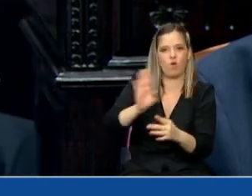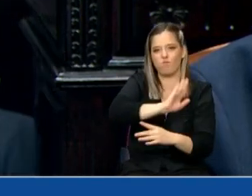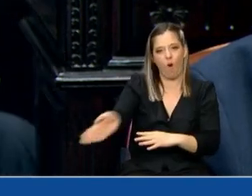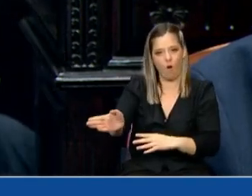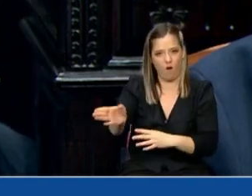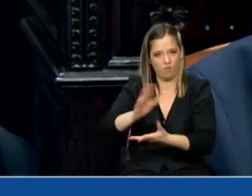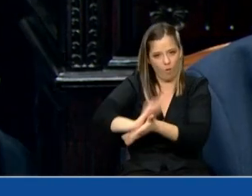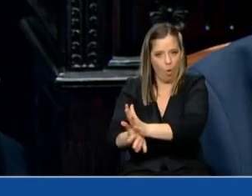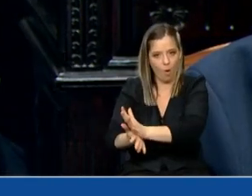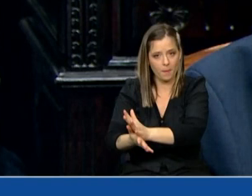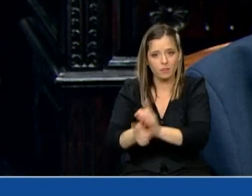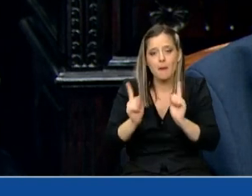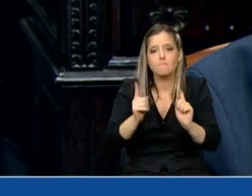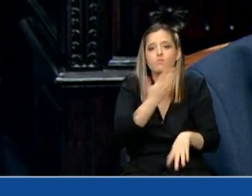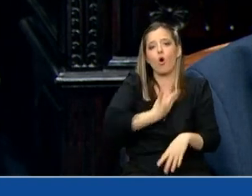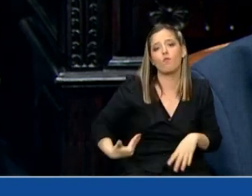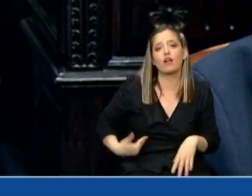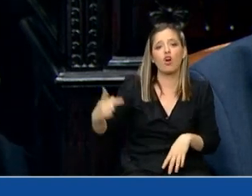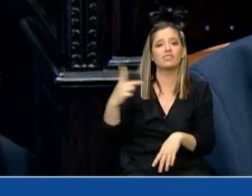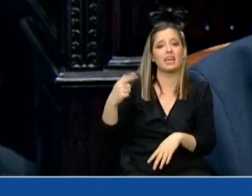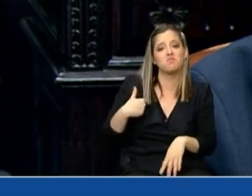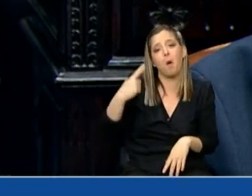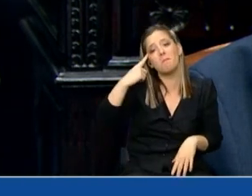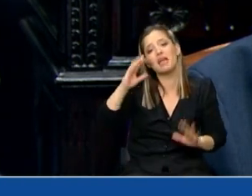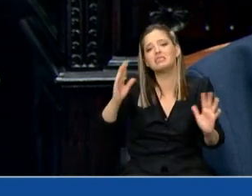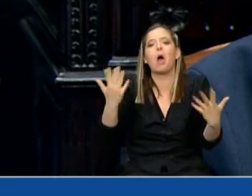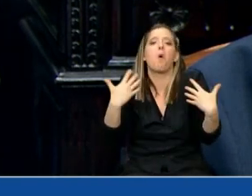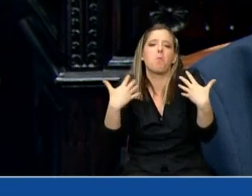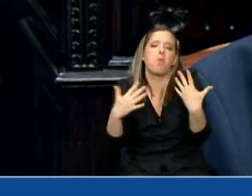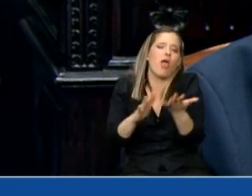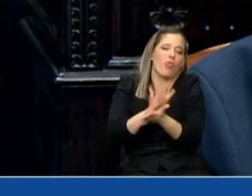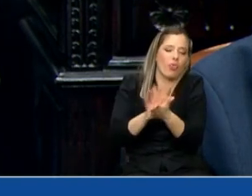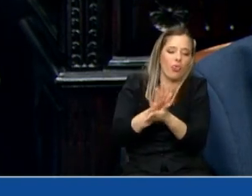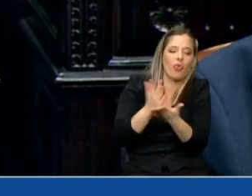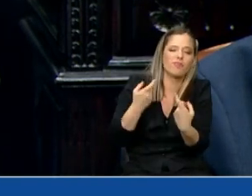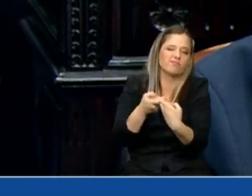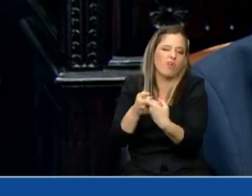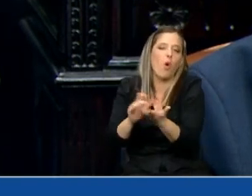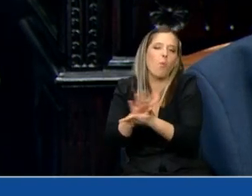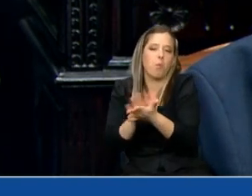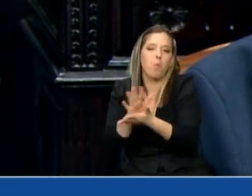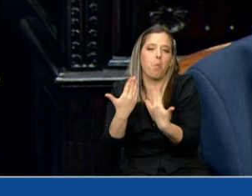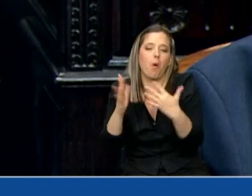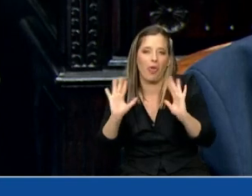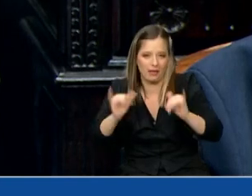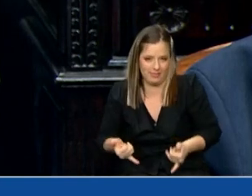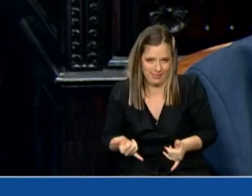El kirchnerismo cree que se puede pactar con el terrorismo, que se pueden tejer